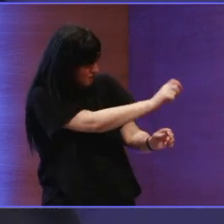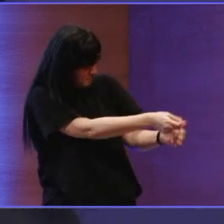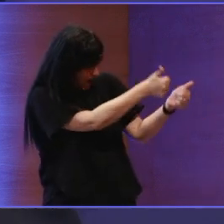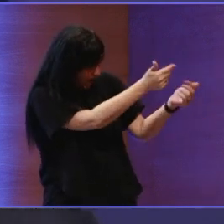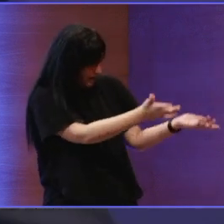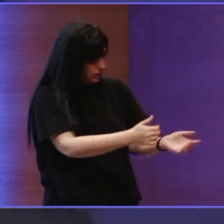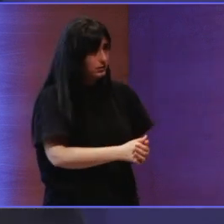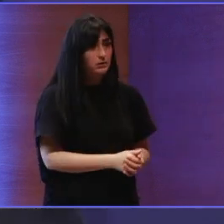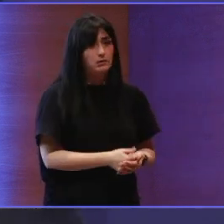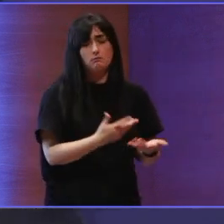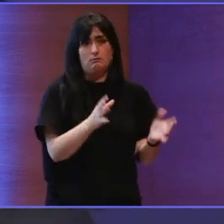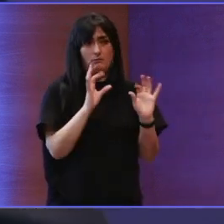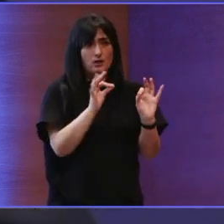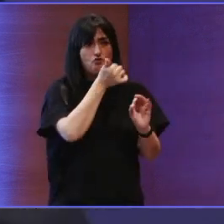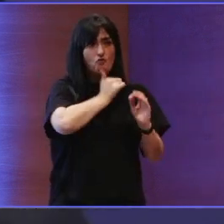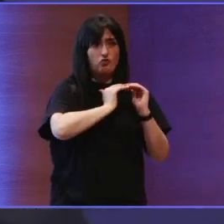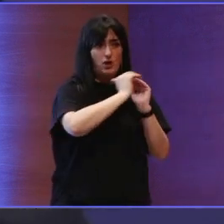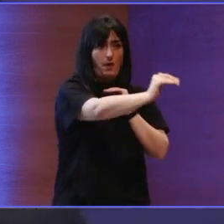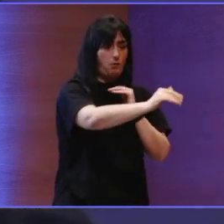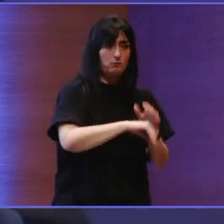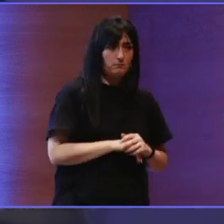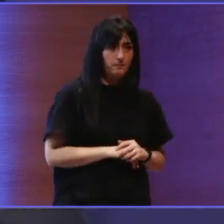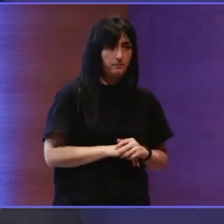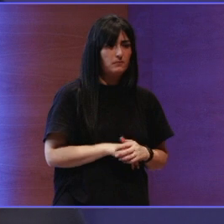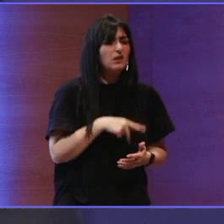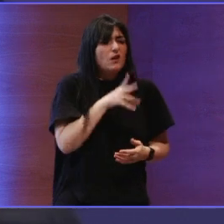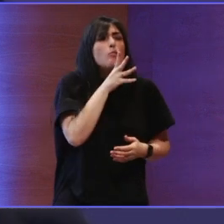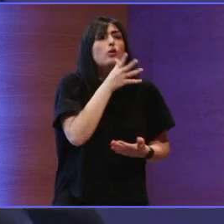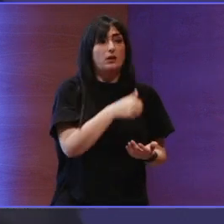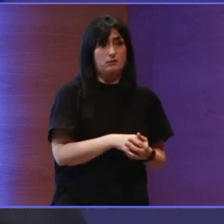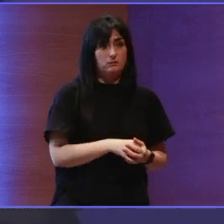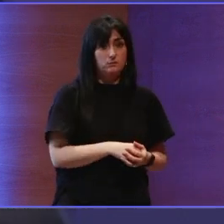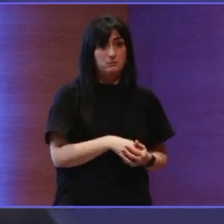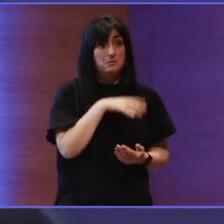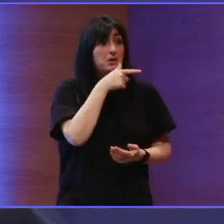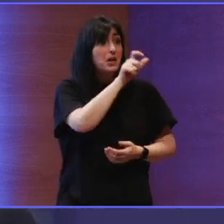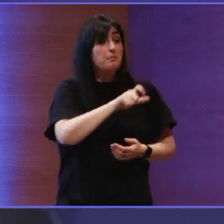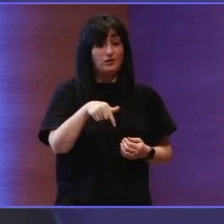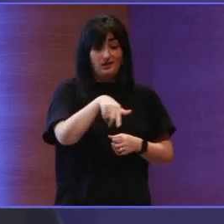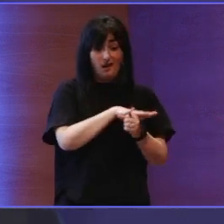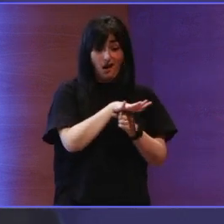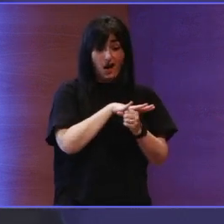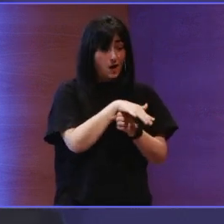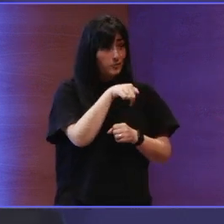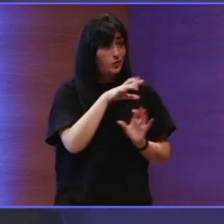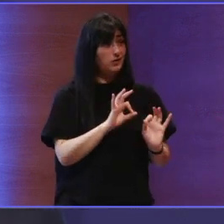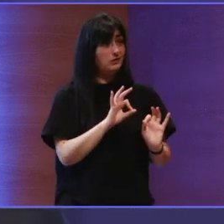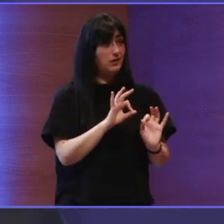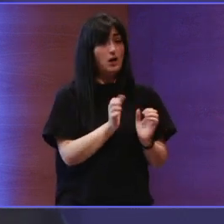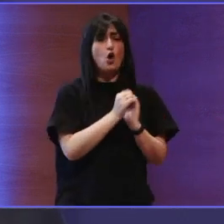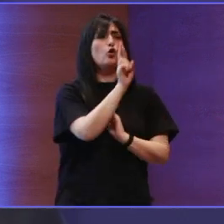más cómodo eso es conservador decir y por qué Porque nadie Espera que ni este en este ámbito haya